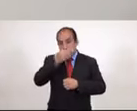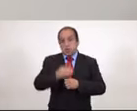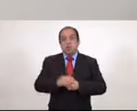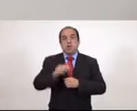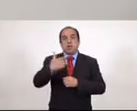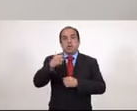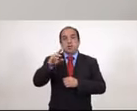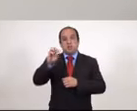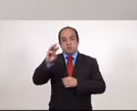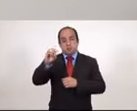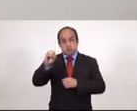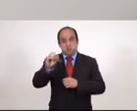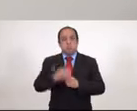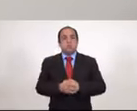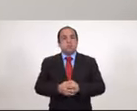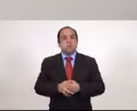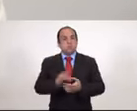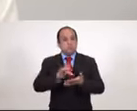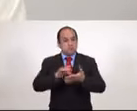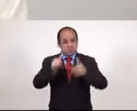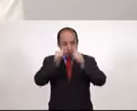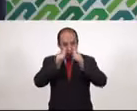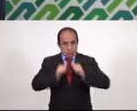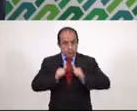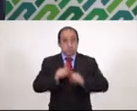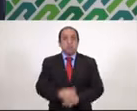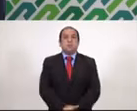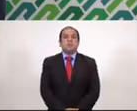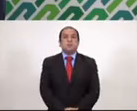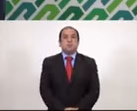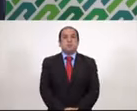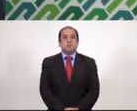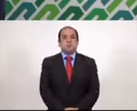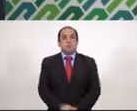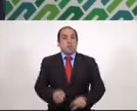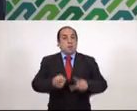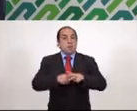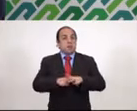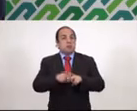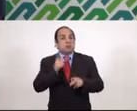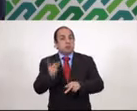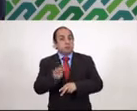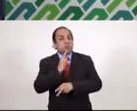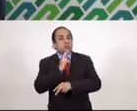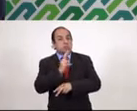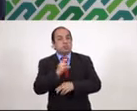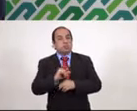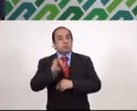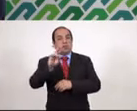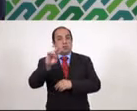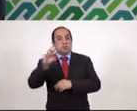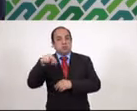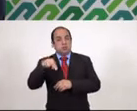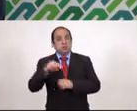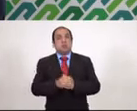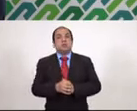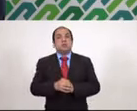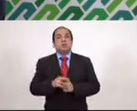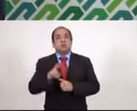Muchas gracias por su atención. Iniciamos sesión de preguntas y respuestas. Iván Sosa, de Reforma.